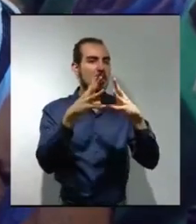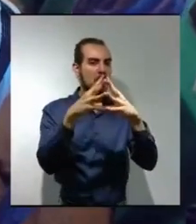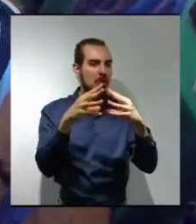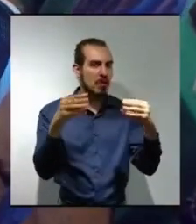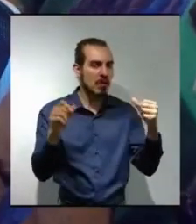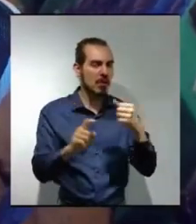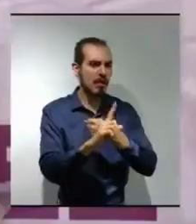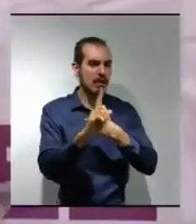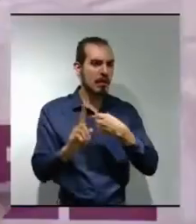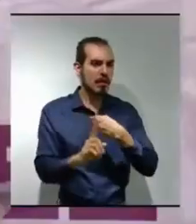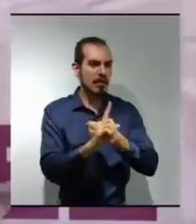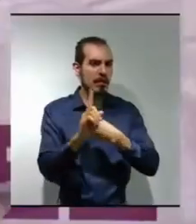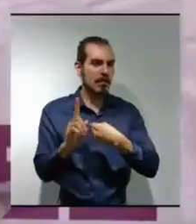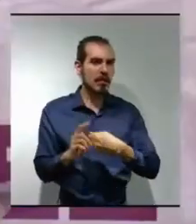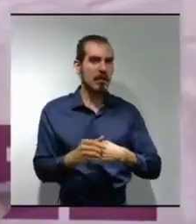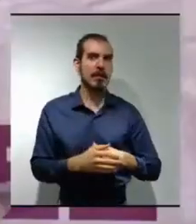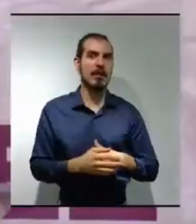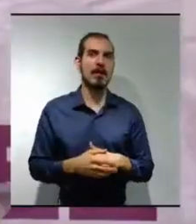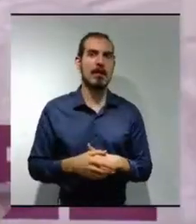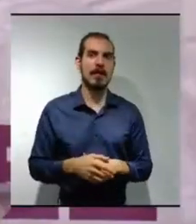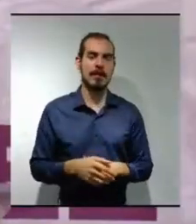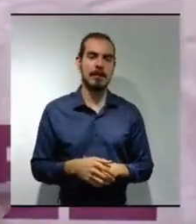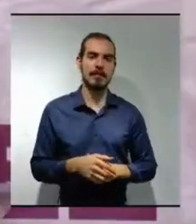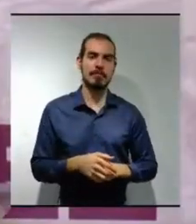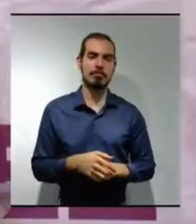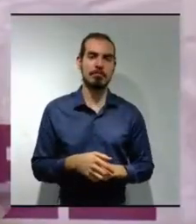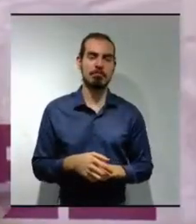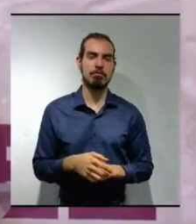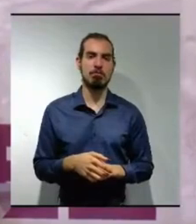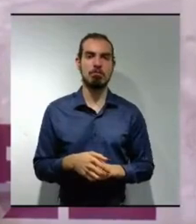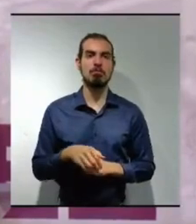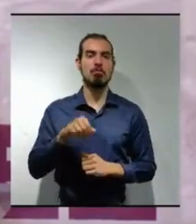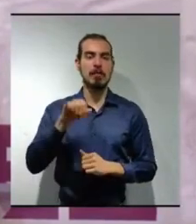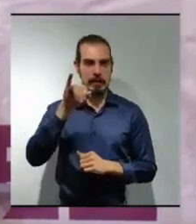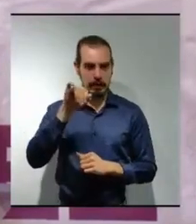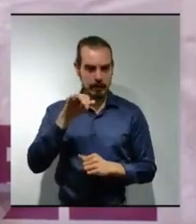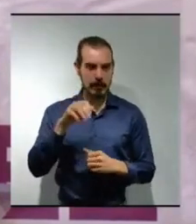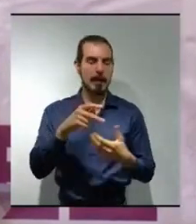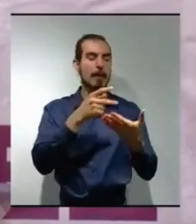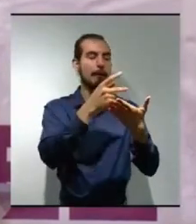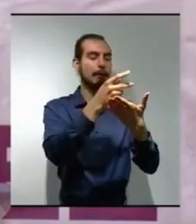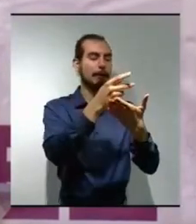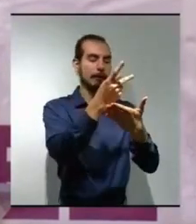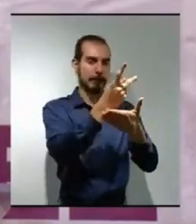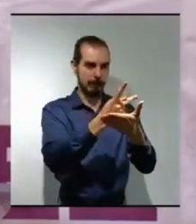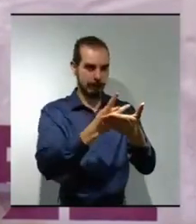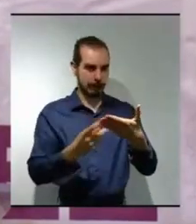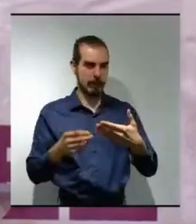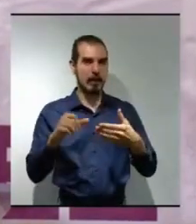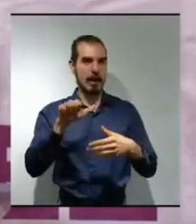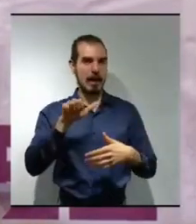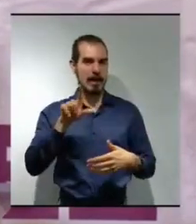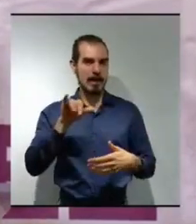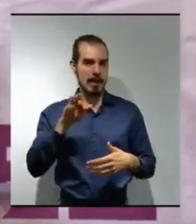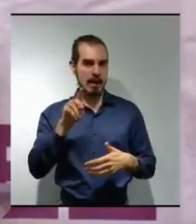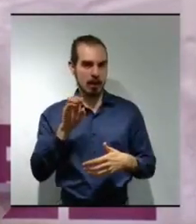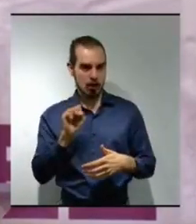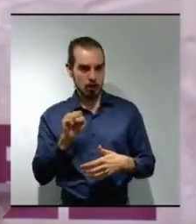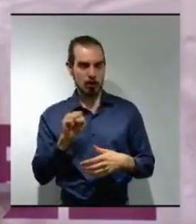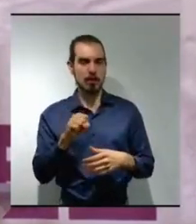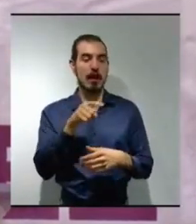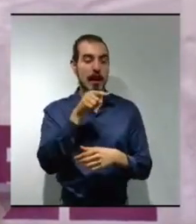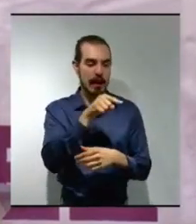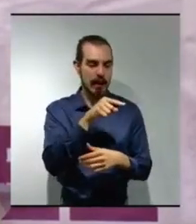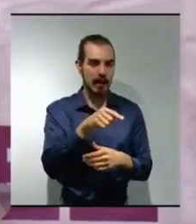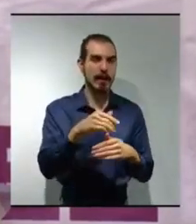caso? Sí, bueno, la intención del programa de Aliados por la Vivienda es primero tocar base con los ocupantes indebidos